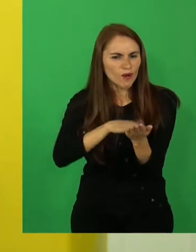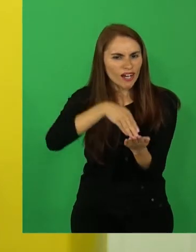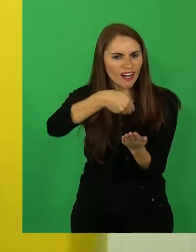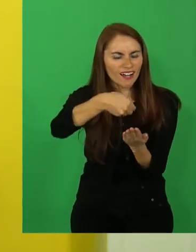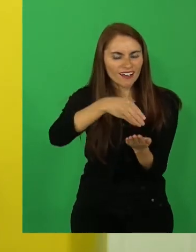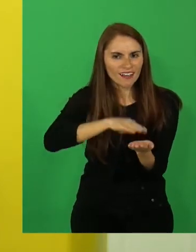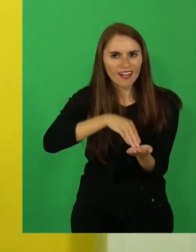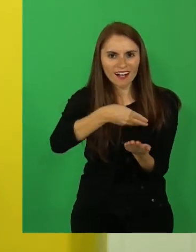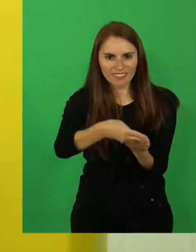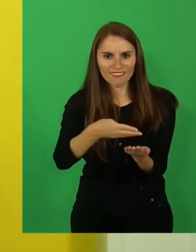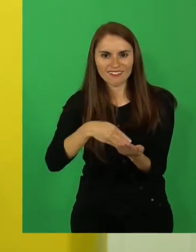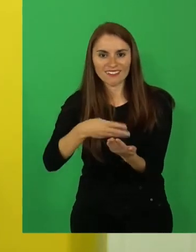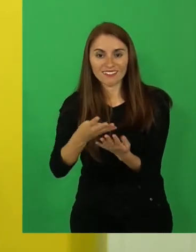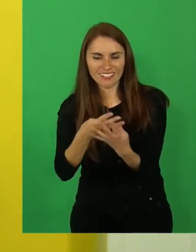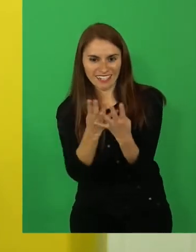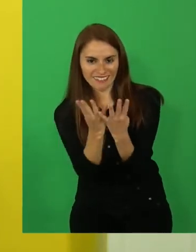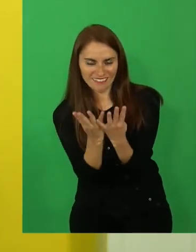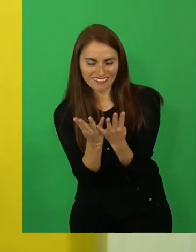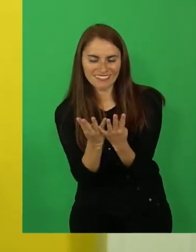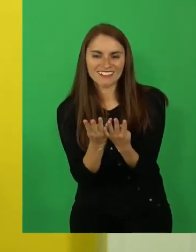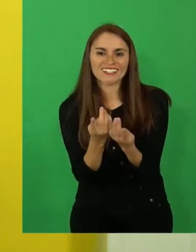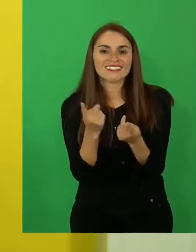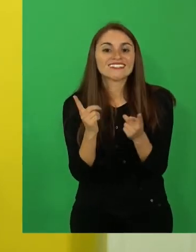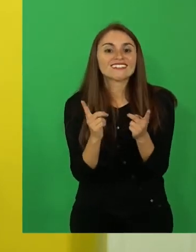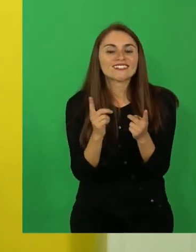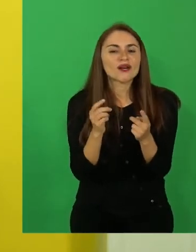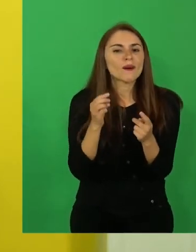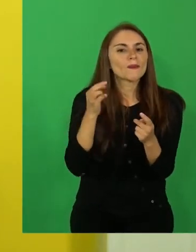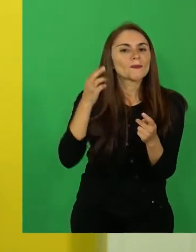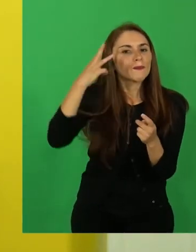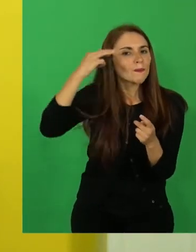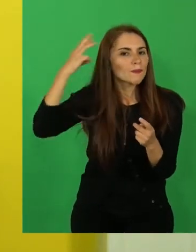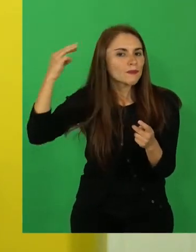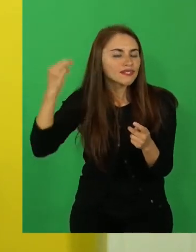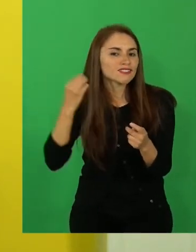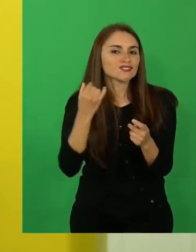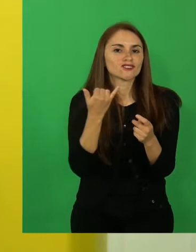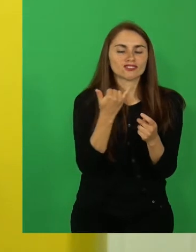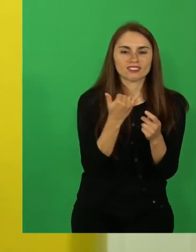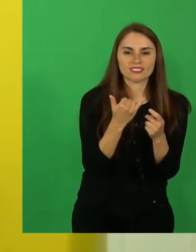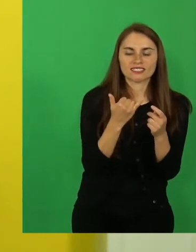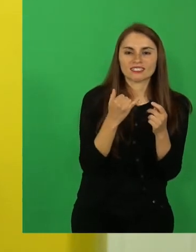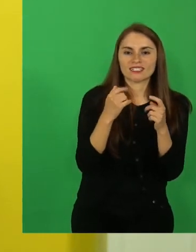que se refieren a mitos y leyenda.